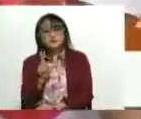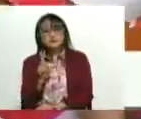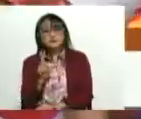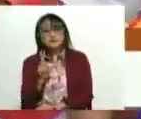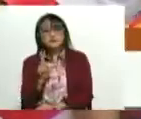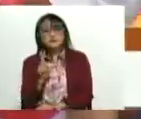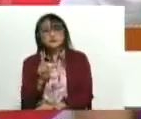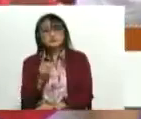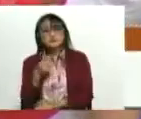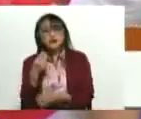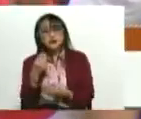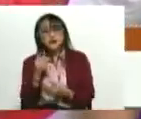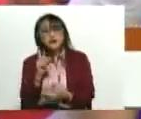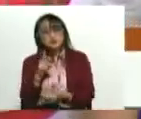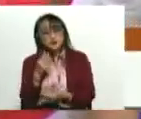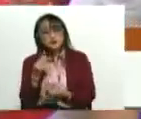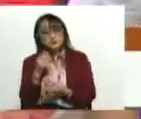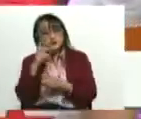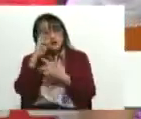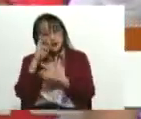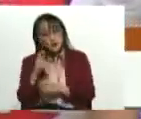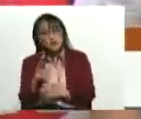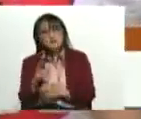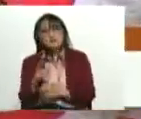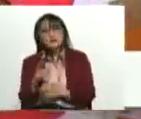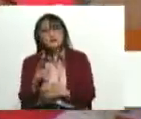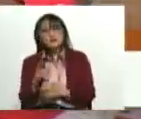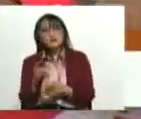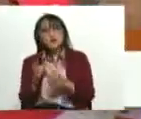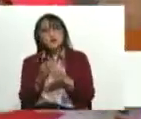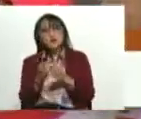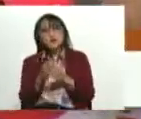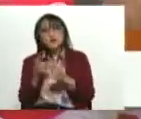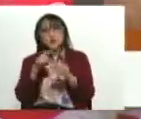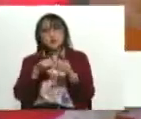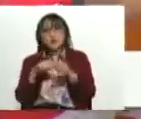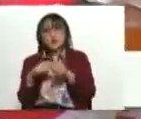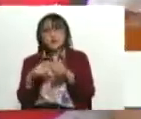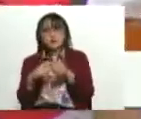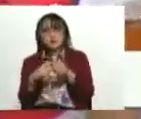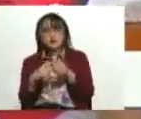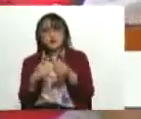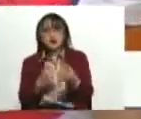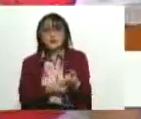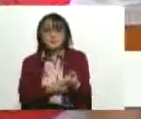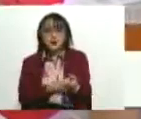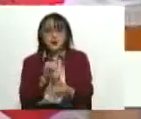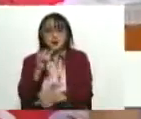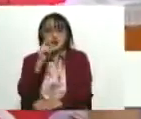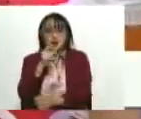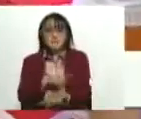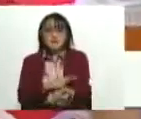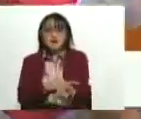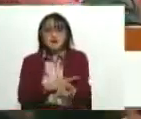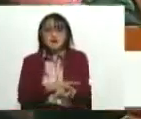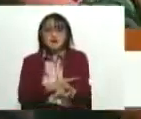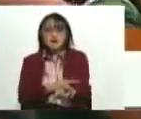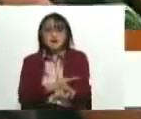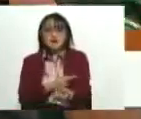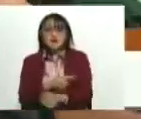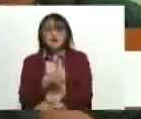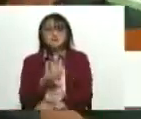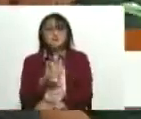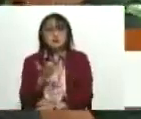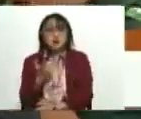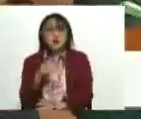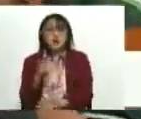Y le hacemos también, por supuesto, un reconocimiento a los partidos del Gran Polo Patriótico, hermanos y hermanas del Gran Polo Patriótico, pero es sin